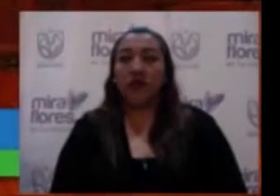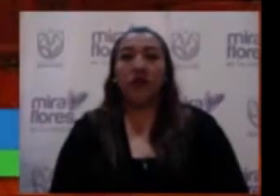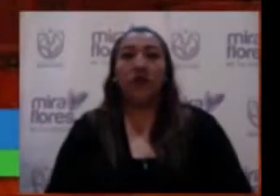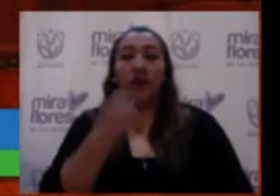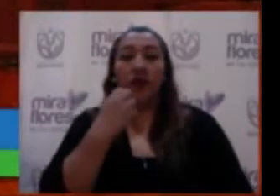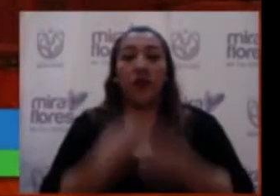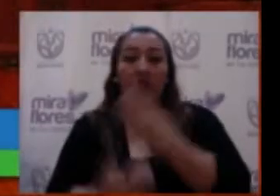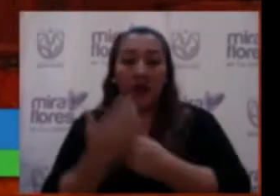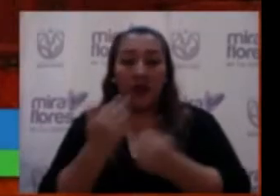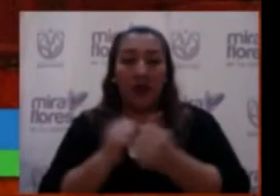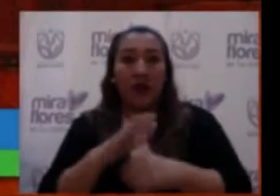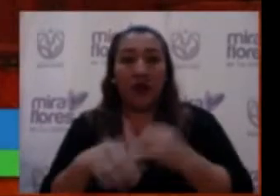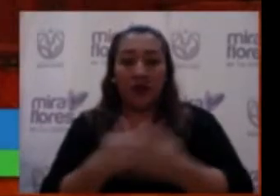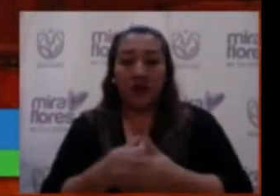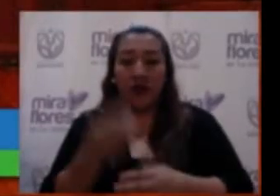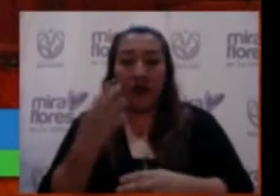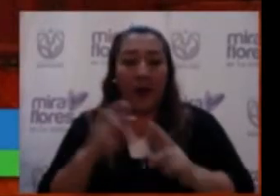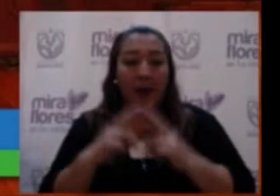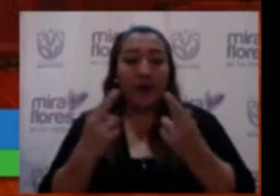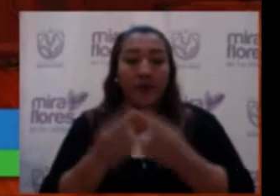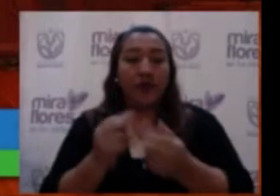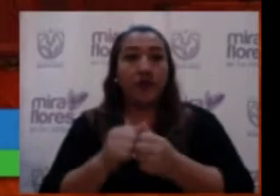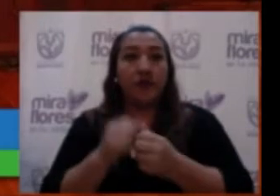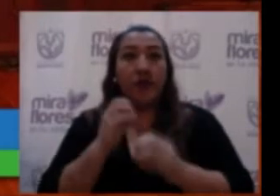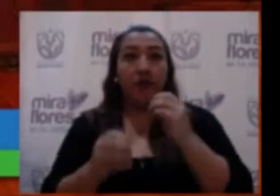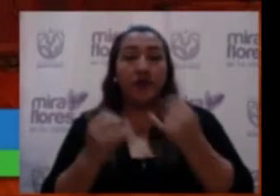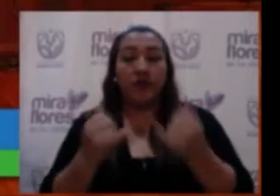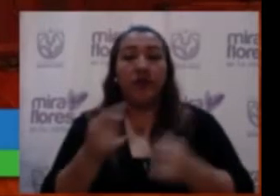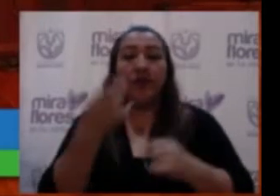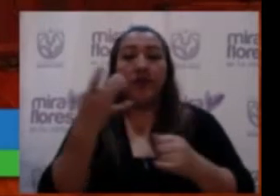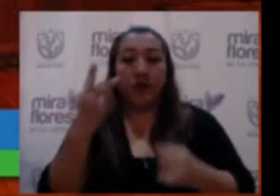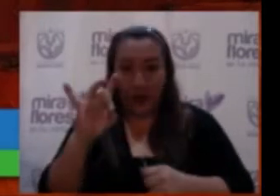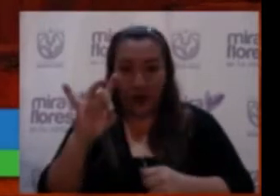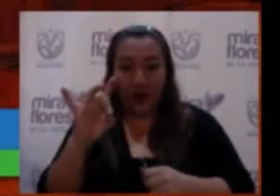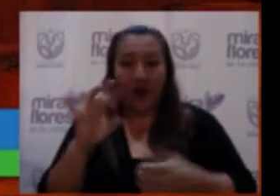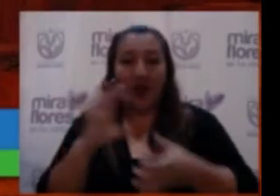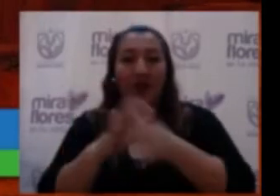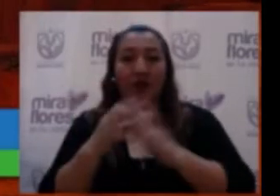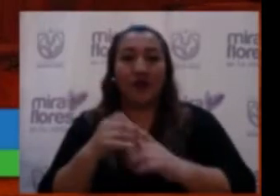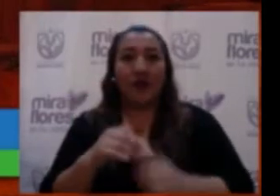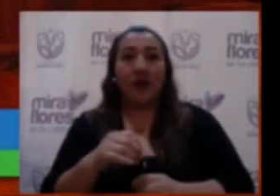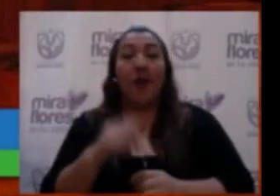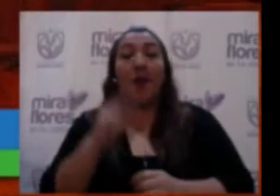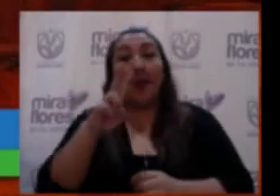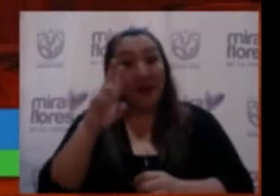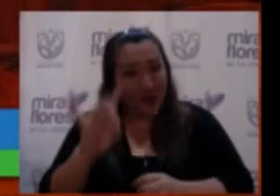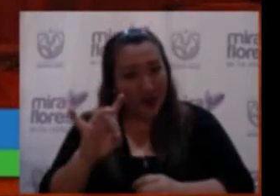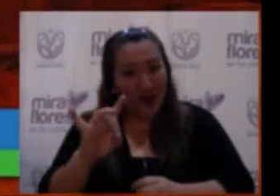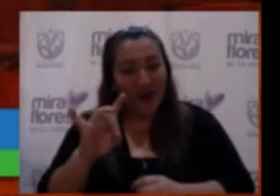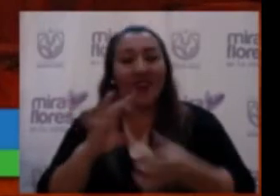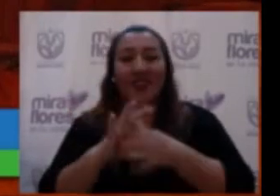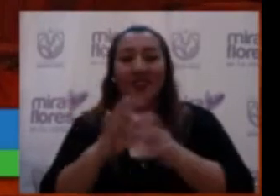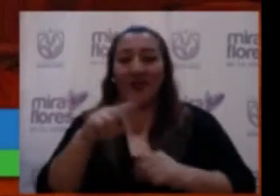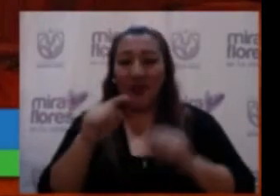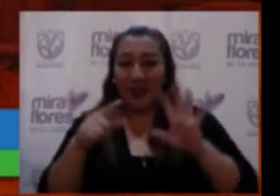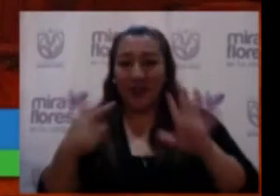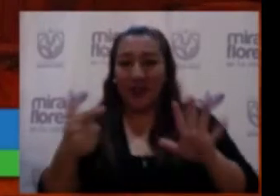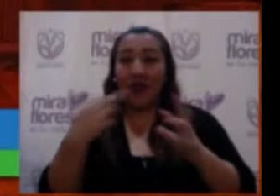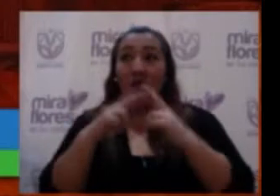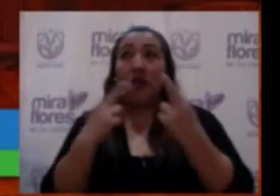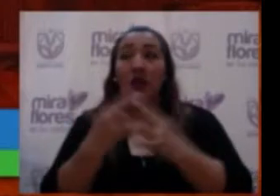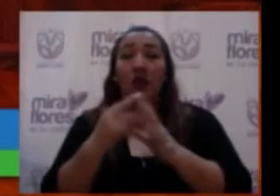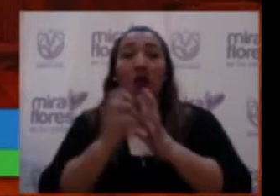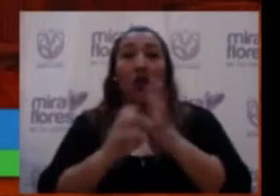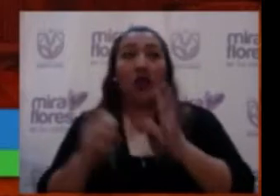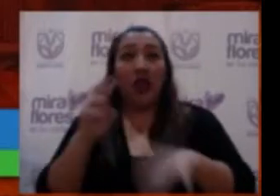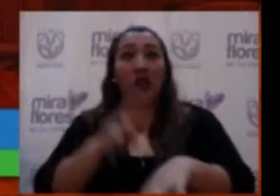Vamos a dar inicio a la sesión de la fecha. Hoy día es 28 de agosto del año 2017 y es una sesión ordinaria.